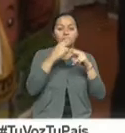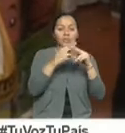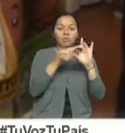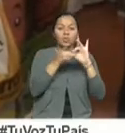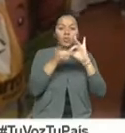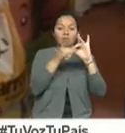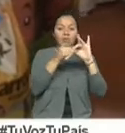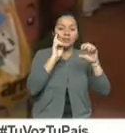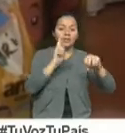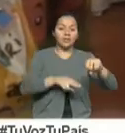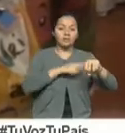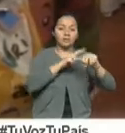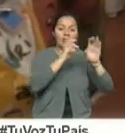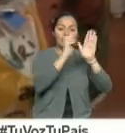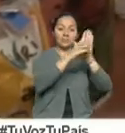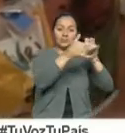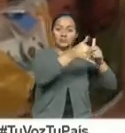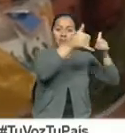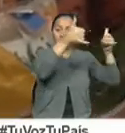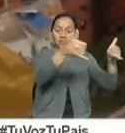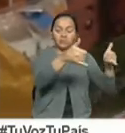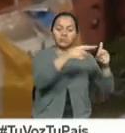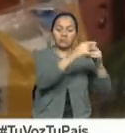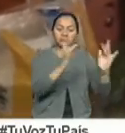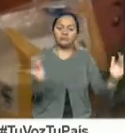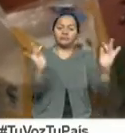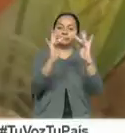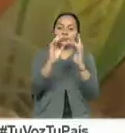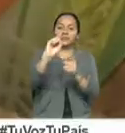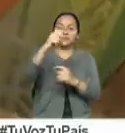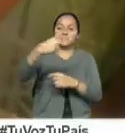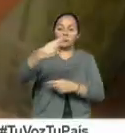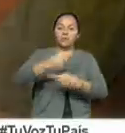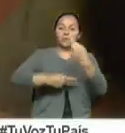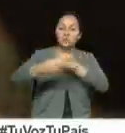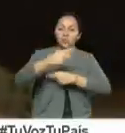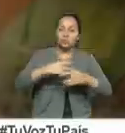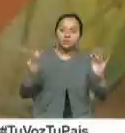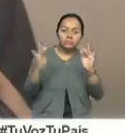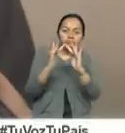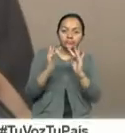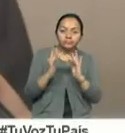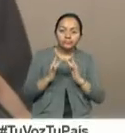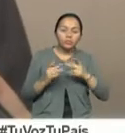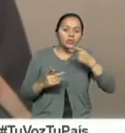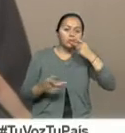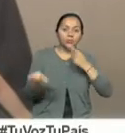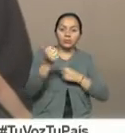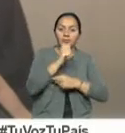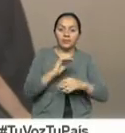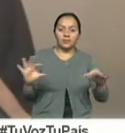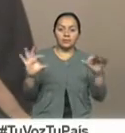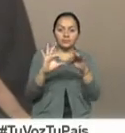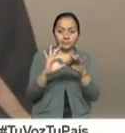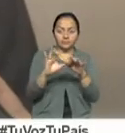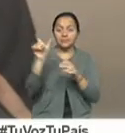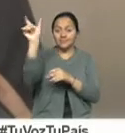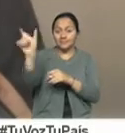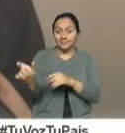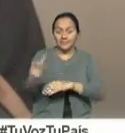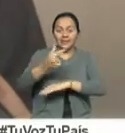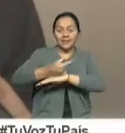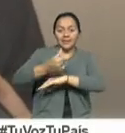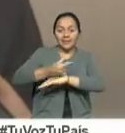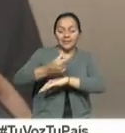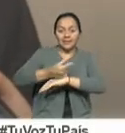Almacenamiento son parte de la segunda macro rueda de negocios entre empresas públicas y privadas. Héctor Ballesteros, gerente general